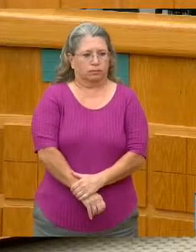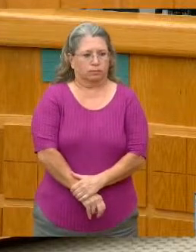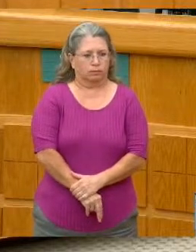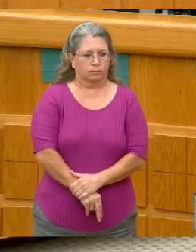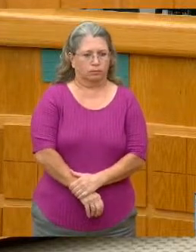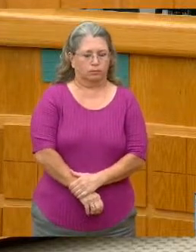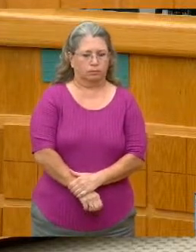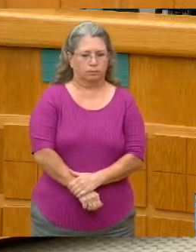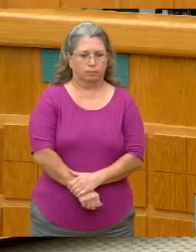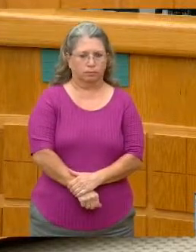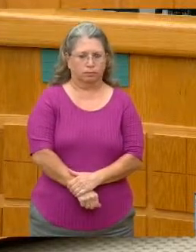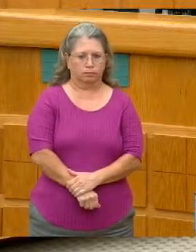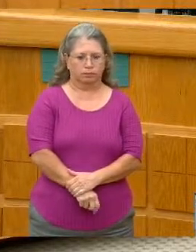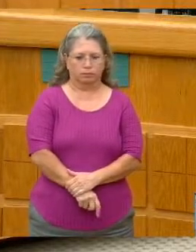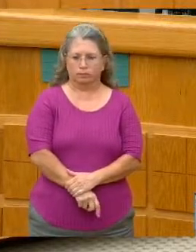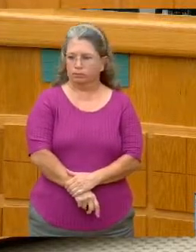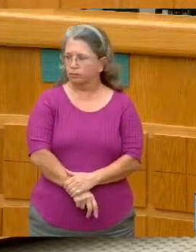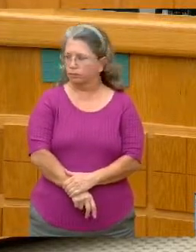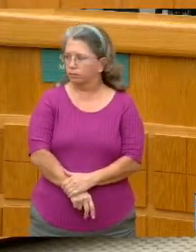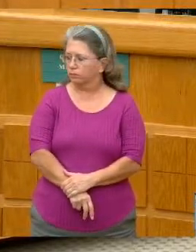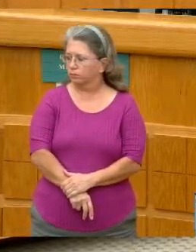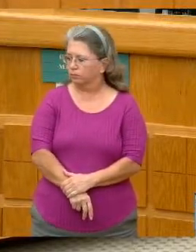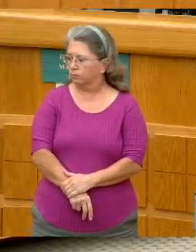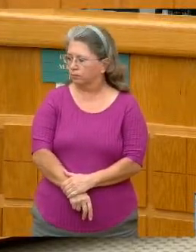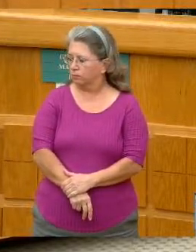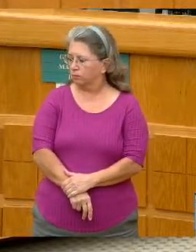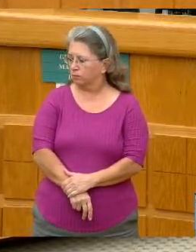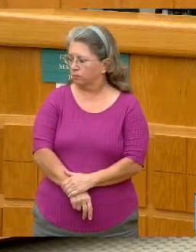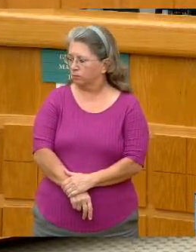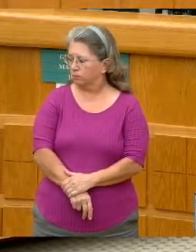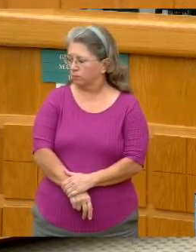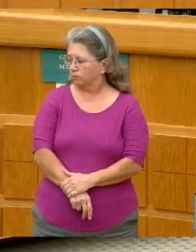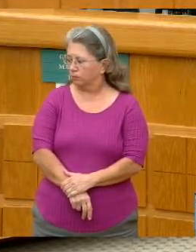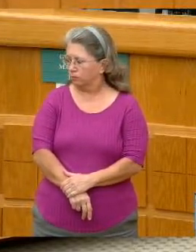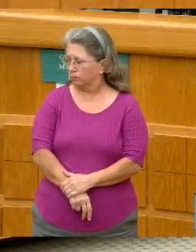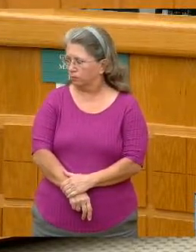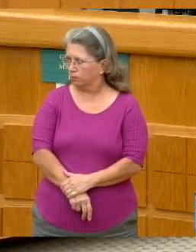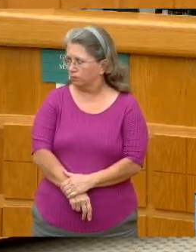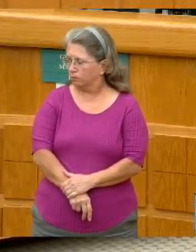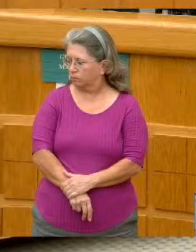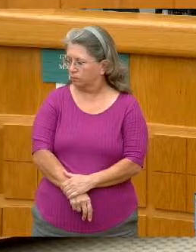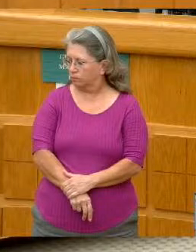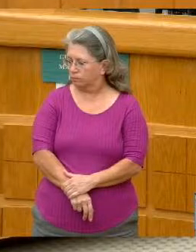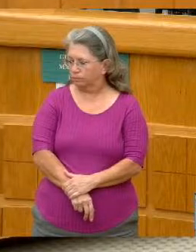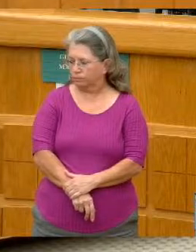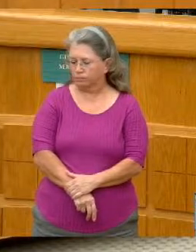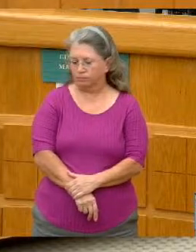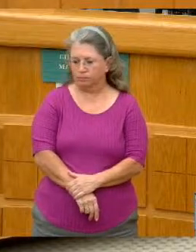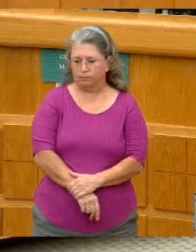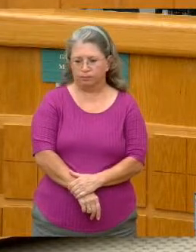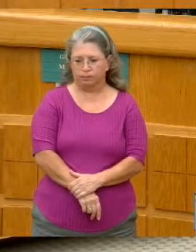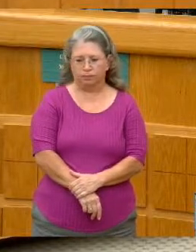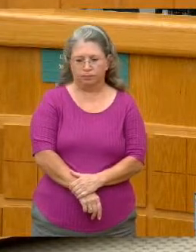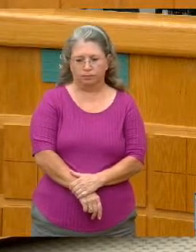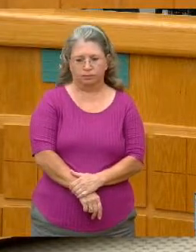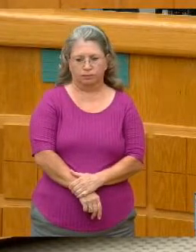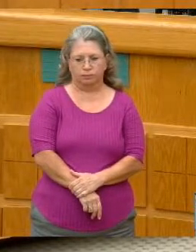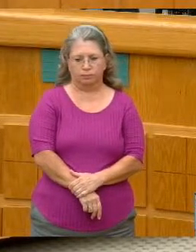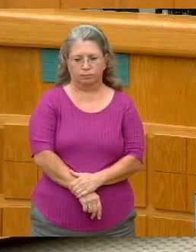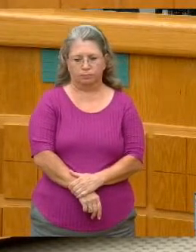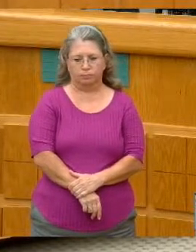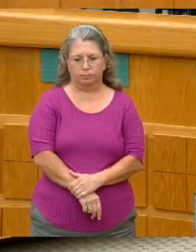las reglas higiénicas. El mapa mostrado por la juez se encuentra en línea con información sobre entradas y salidas. El día lunes, la nueva